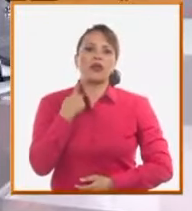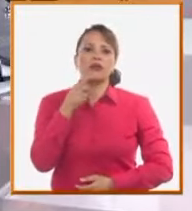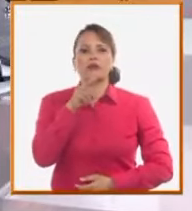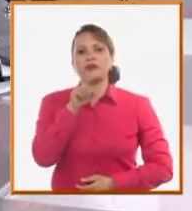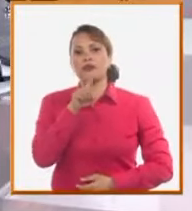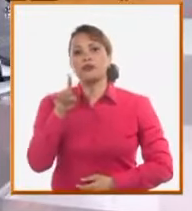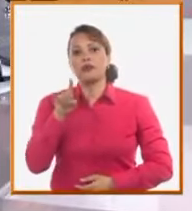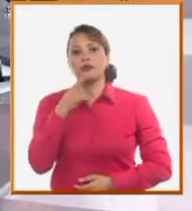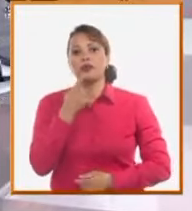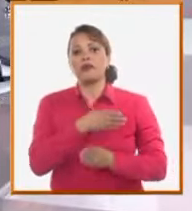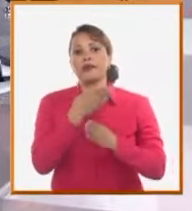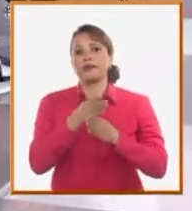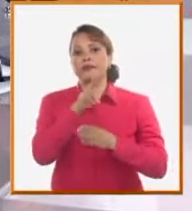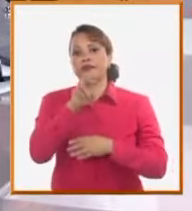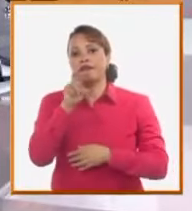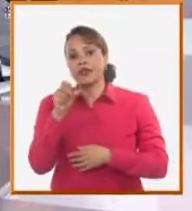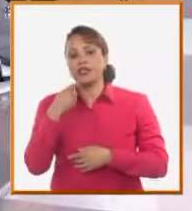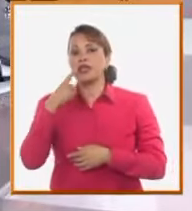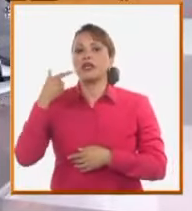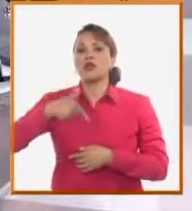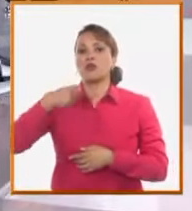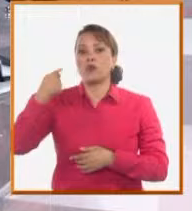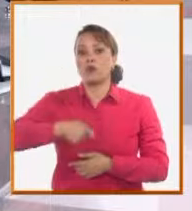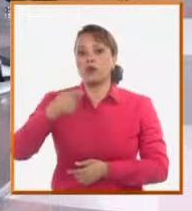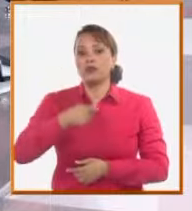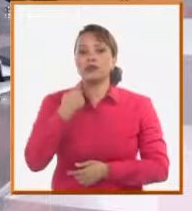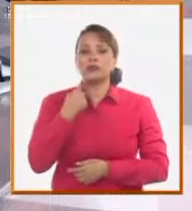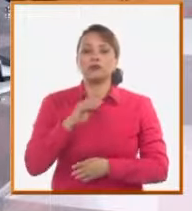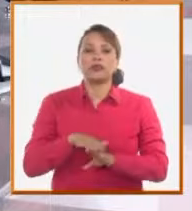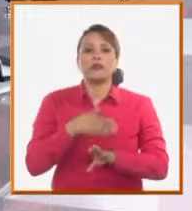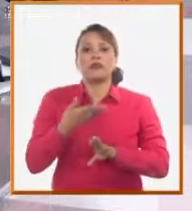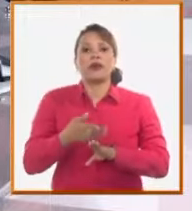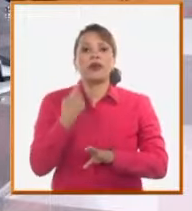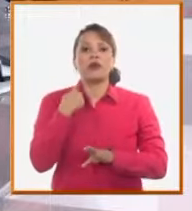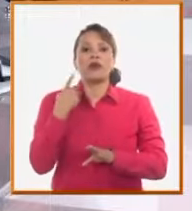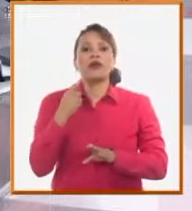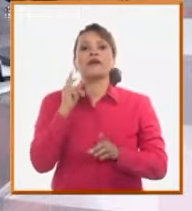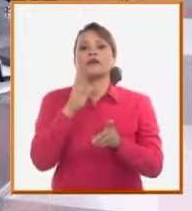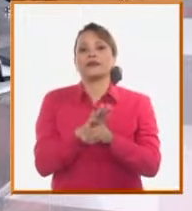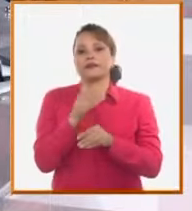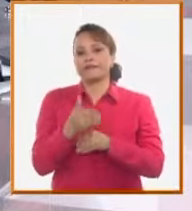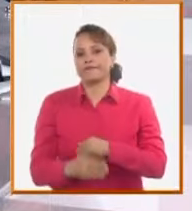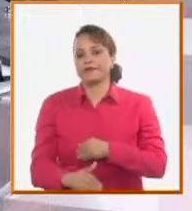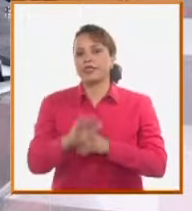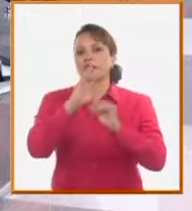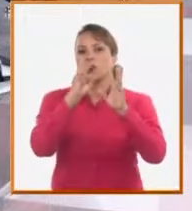hasta el 2020 no fue el juicio y pasó un año, y entonces que empieza